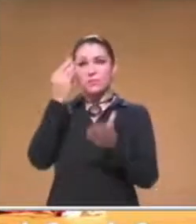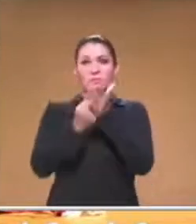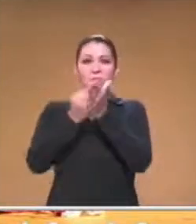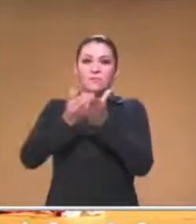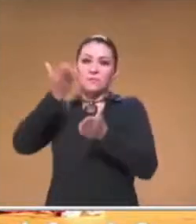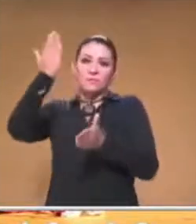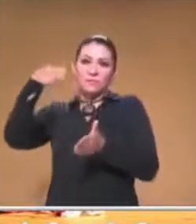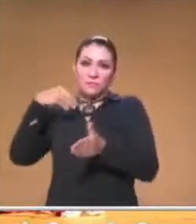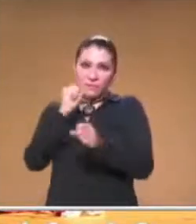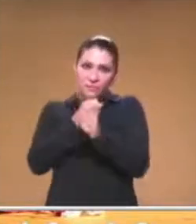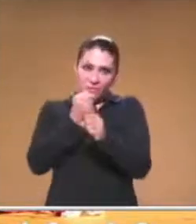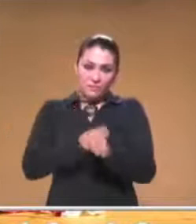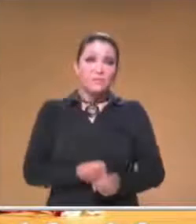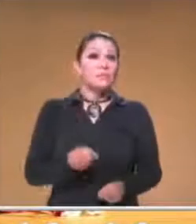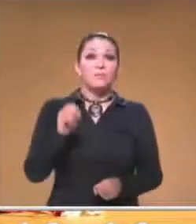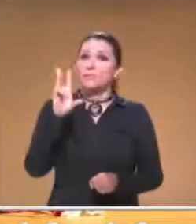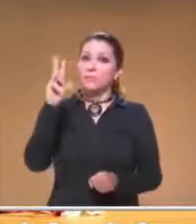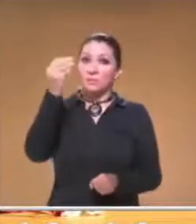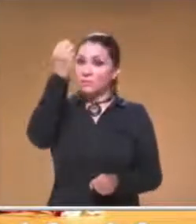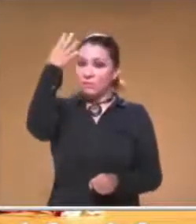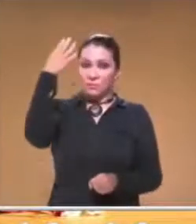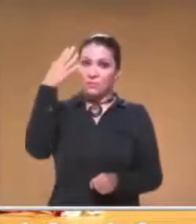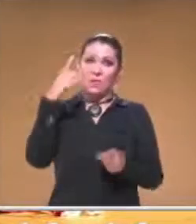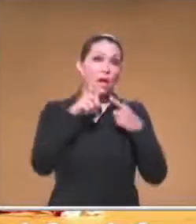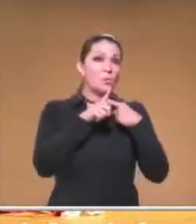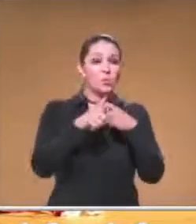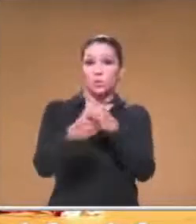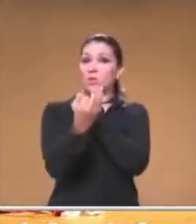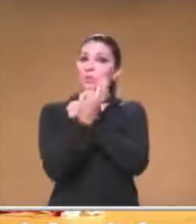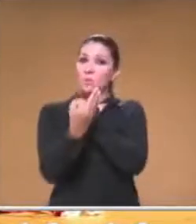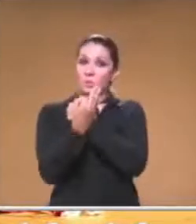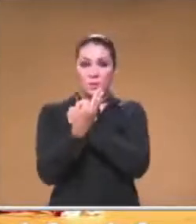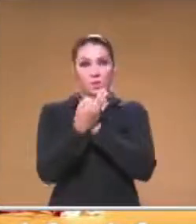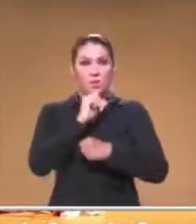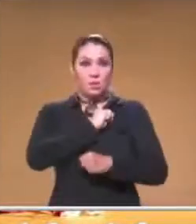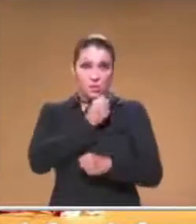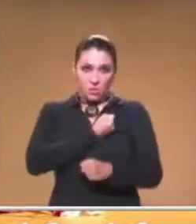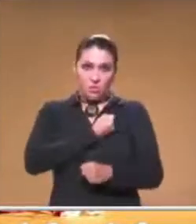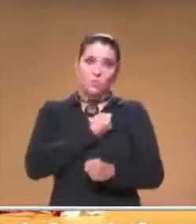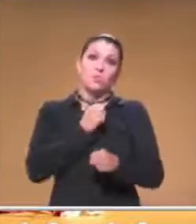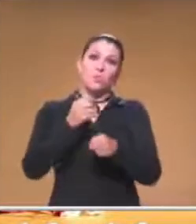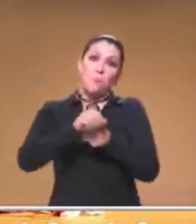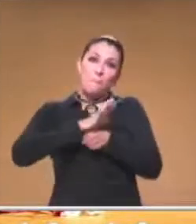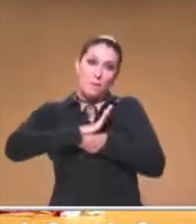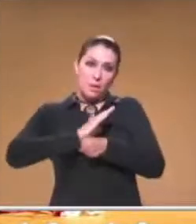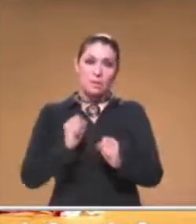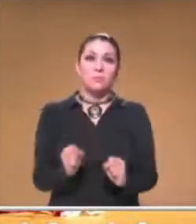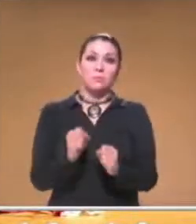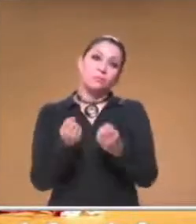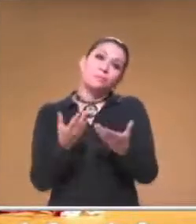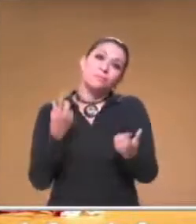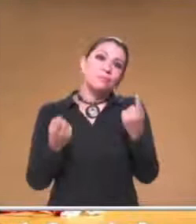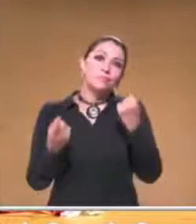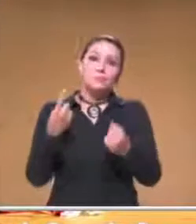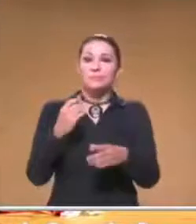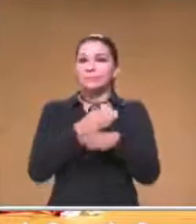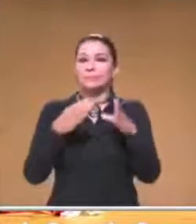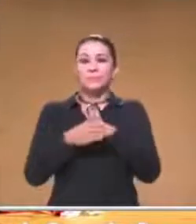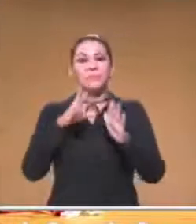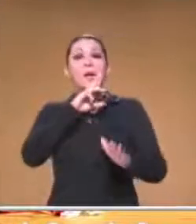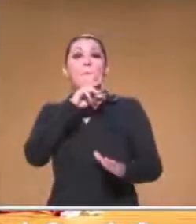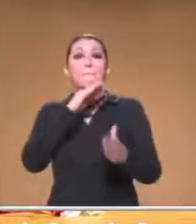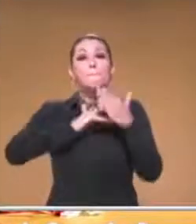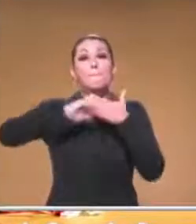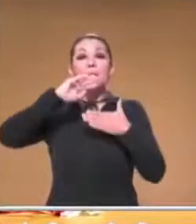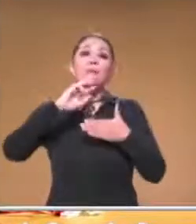No olviden que estamos todavía con la contingencia y aunque hay algunas situaciones que ya hemos superado,